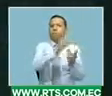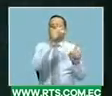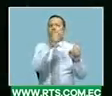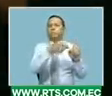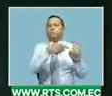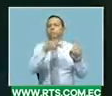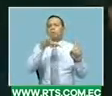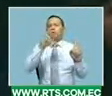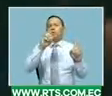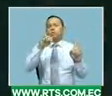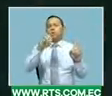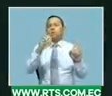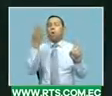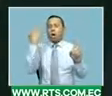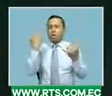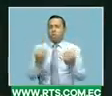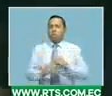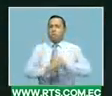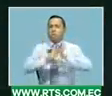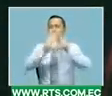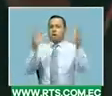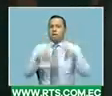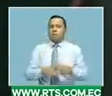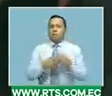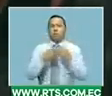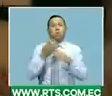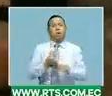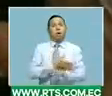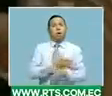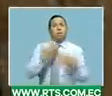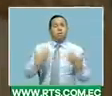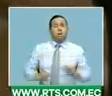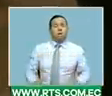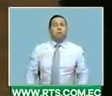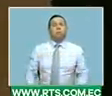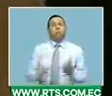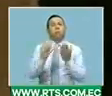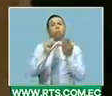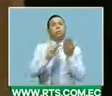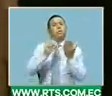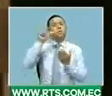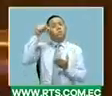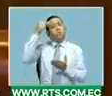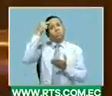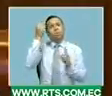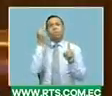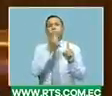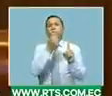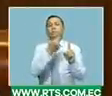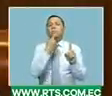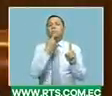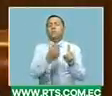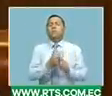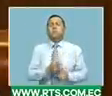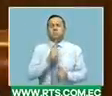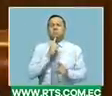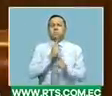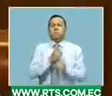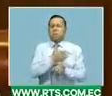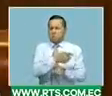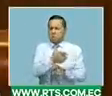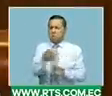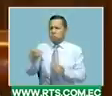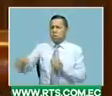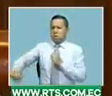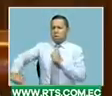veía venir desde horas de la mañana. De hecho, fue la misma, hasta ese momento, ministra de Gobierno quien lo preveía. Su voto de censura será para